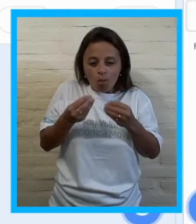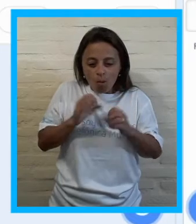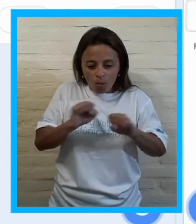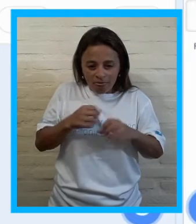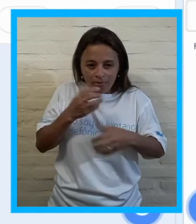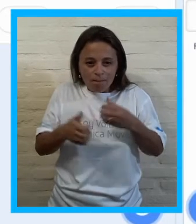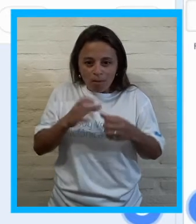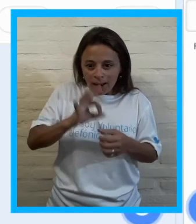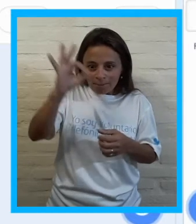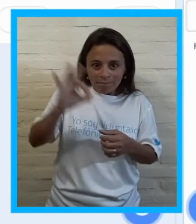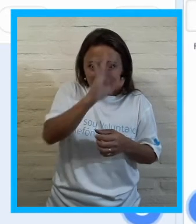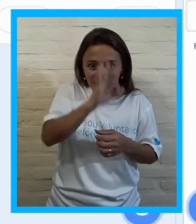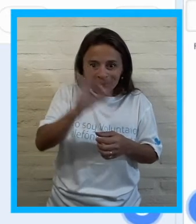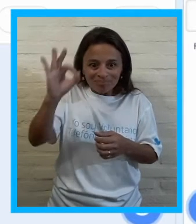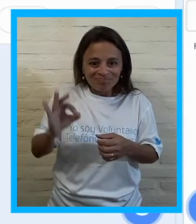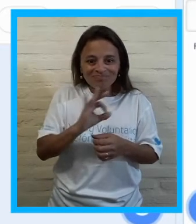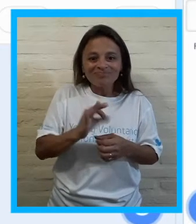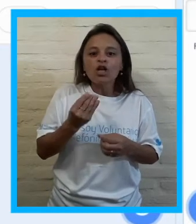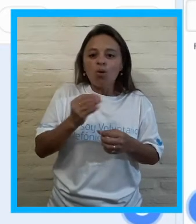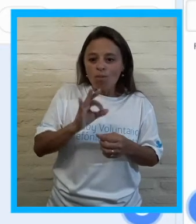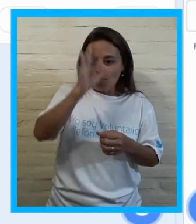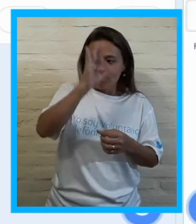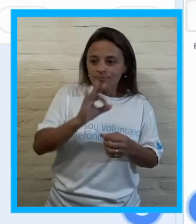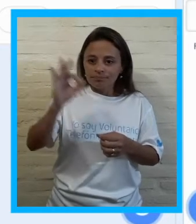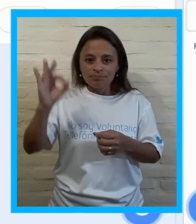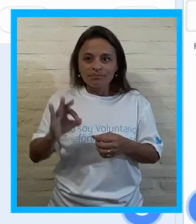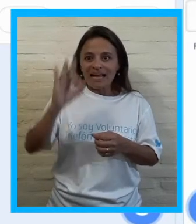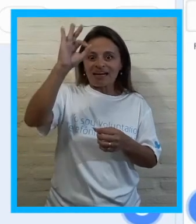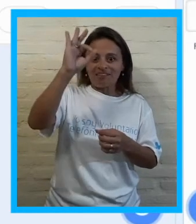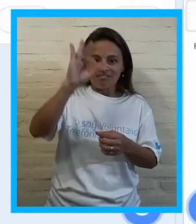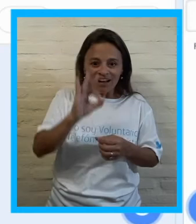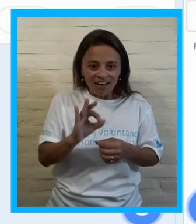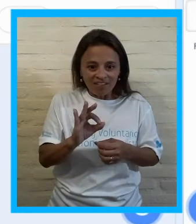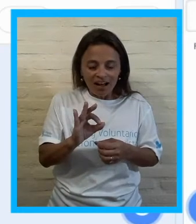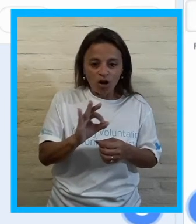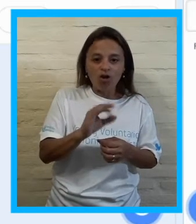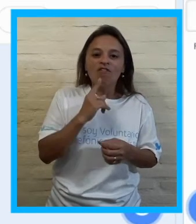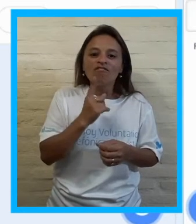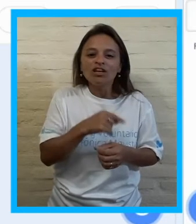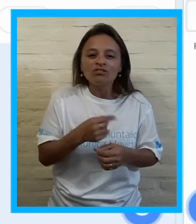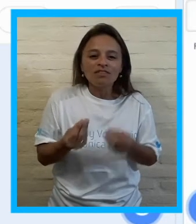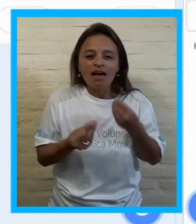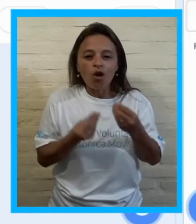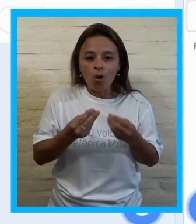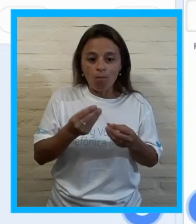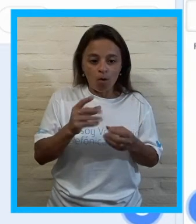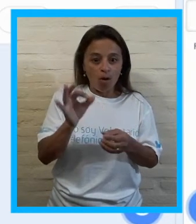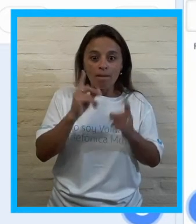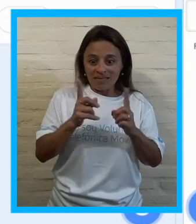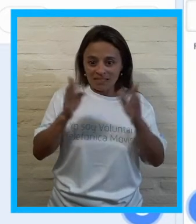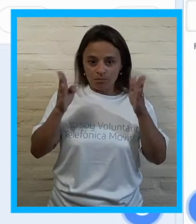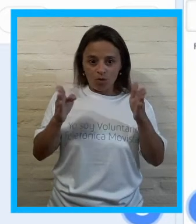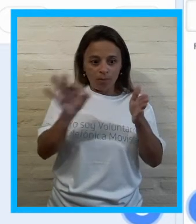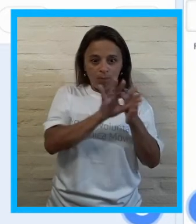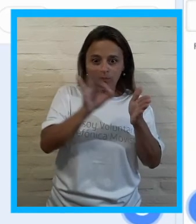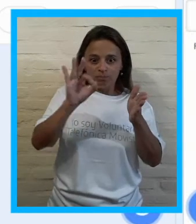el movimiento de la pelota, que implica una dirección aleatoria hacia arriba, una velocidad y que rebote en los